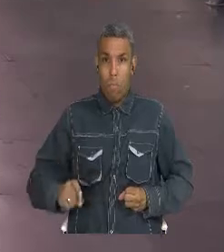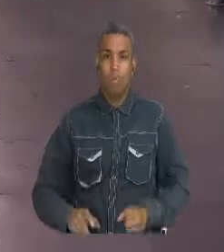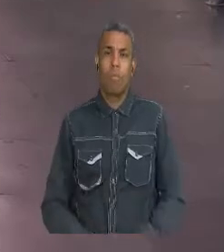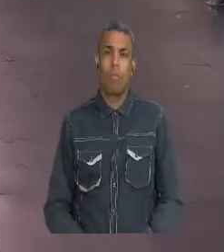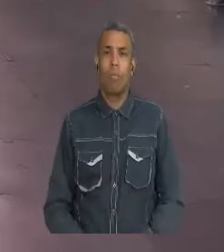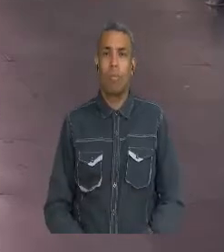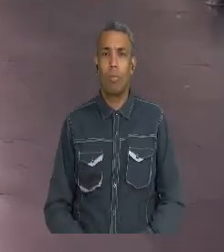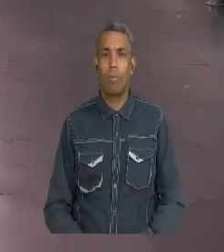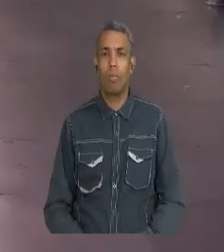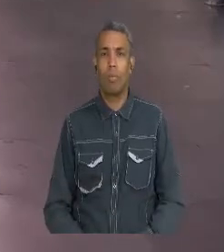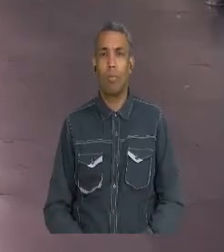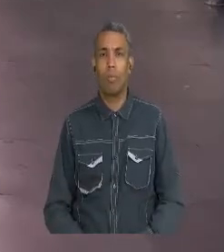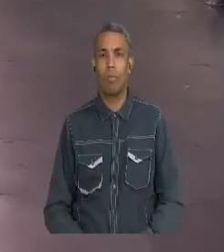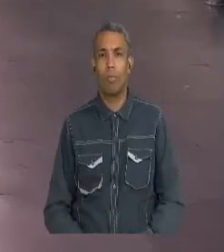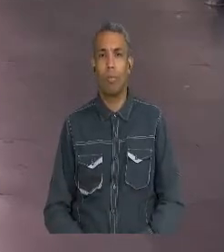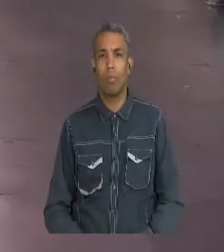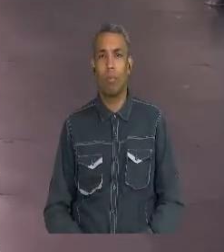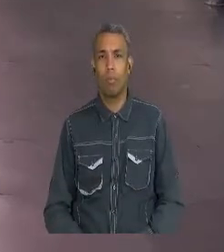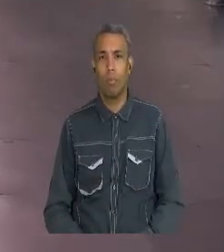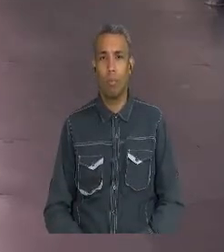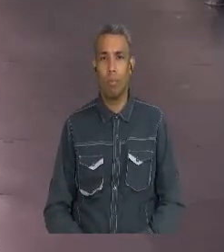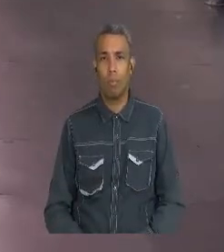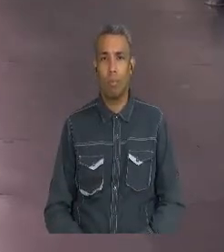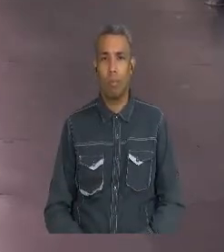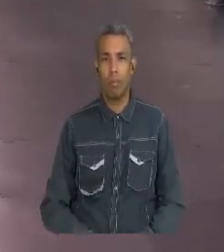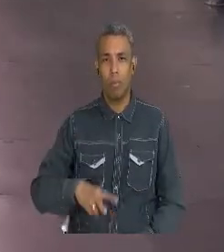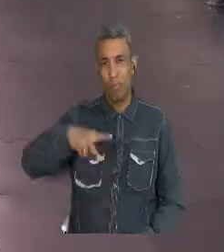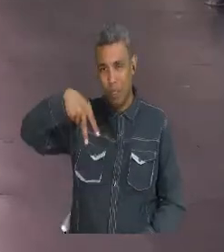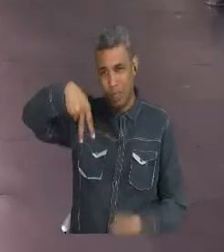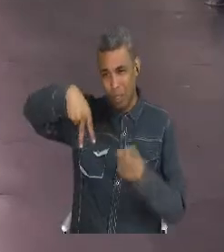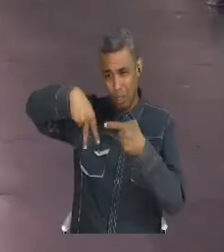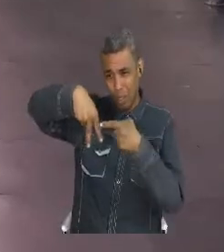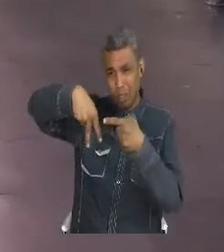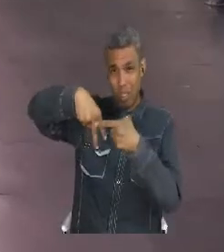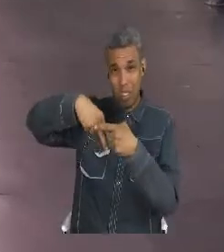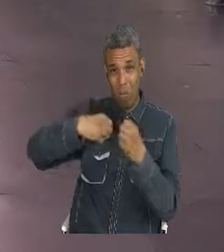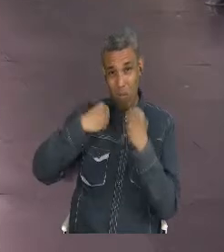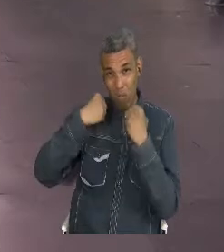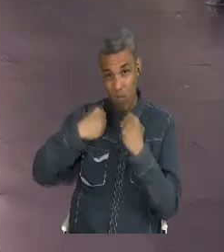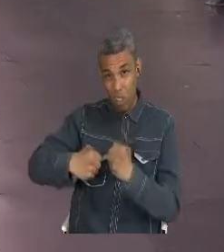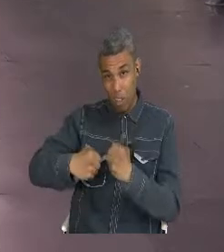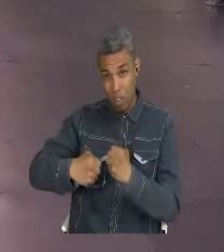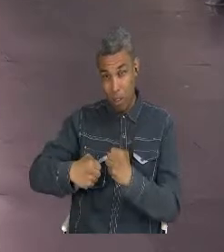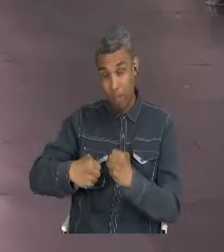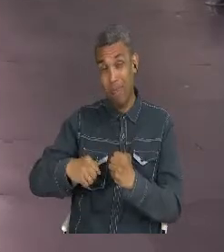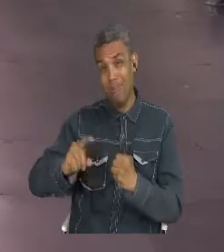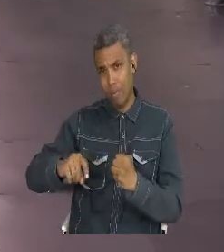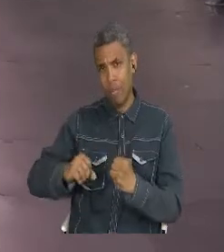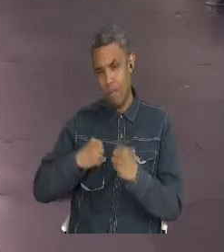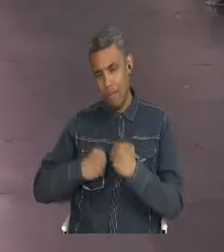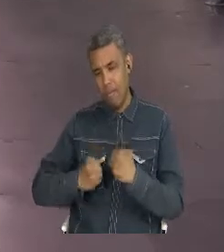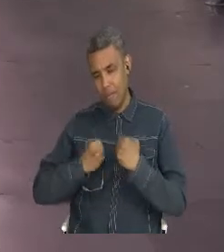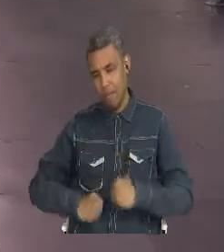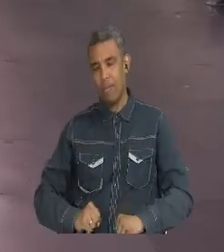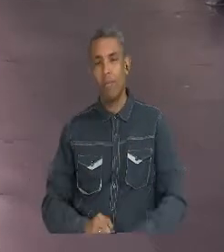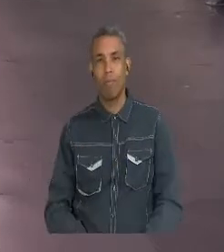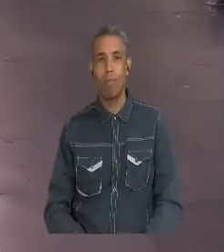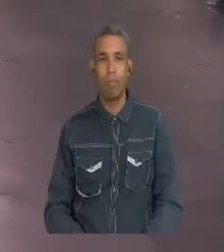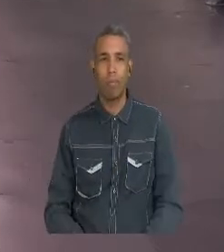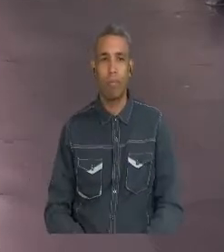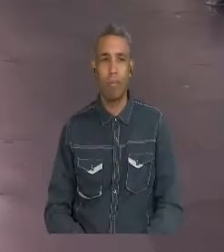fuerza completamente en las piernas, no voy a ir completamente hasta abajo. Hago la flexión o el movimiento prácticamente hasta la mitad, que lo